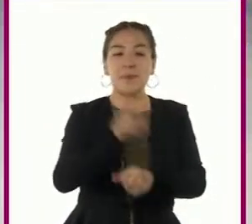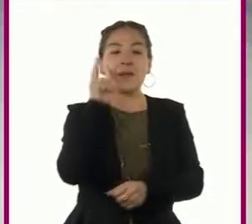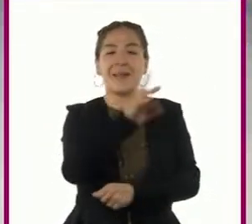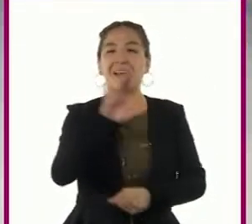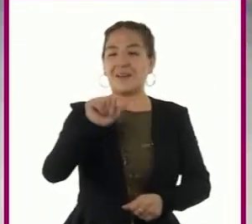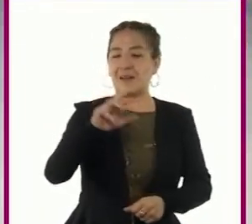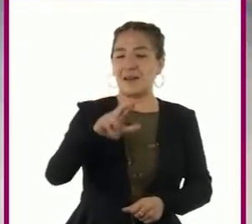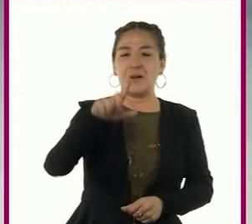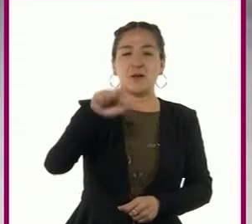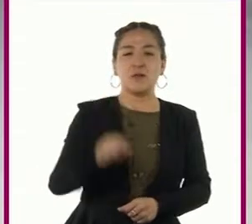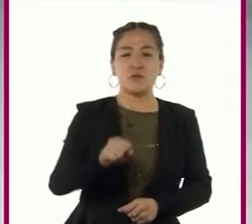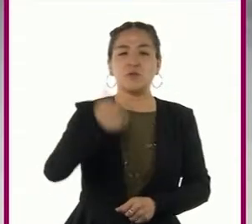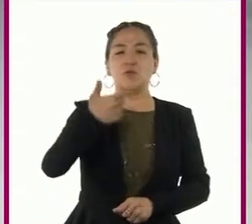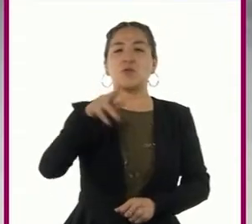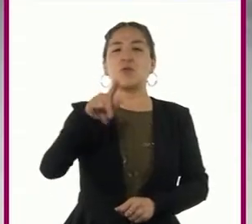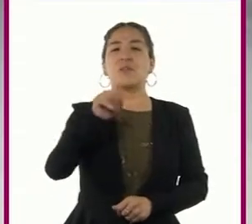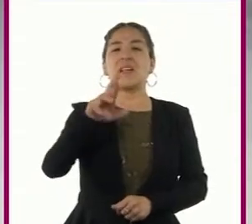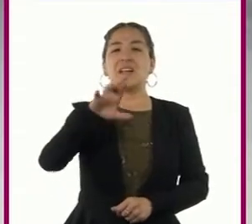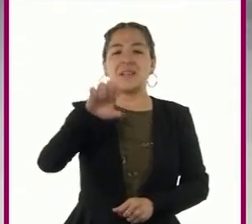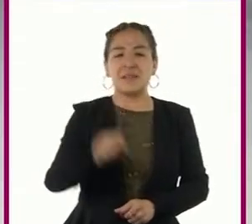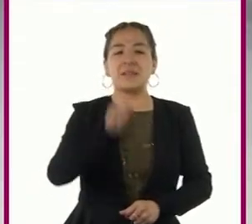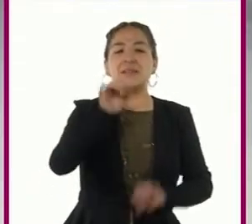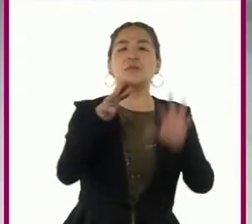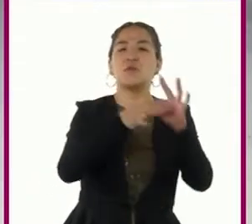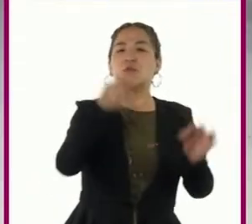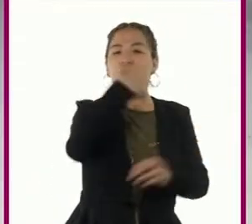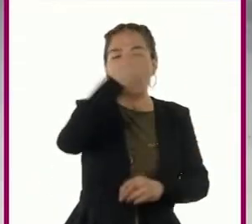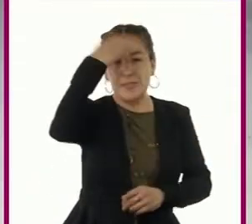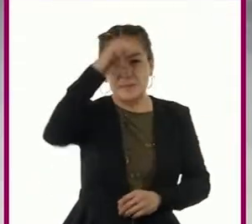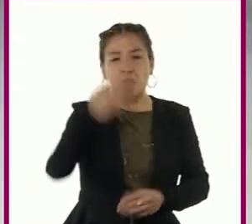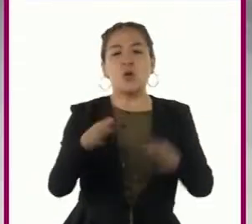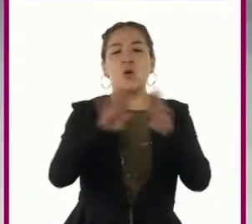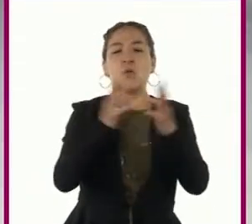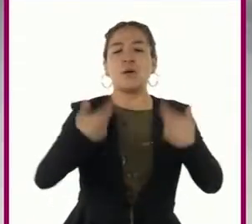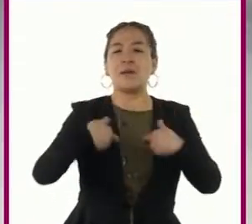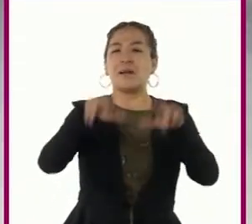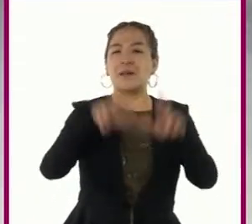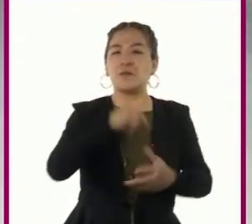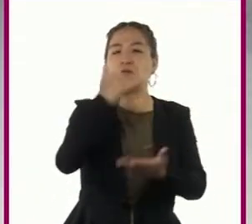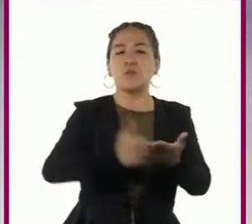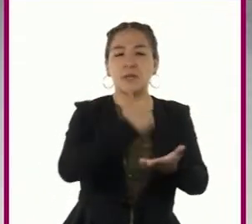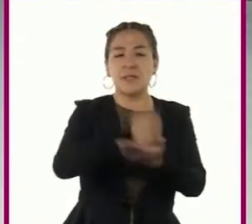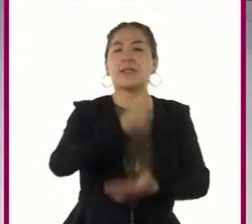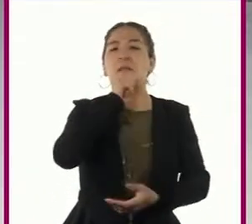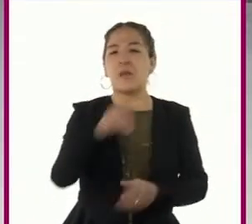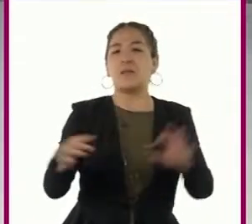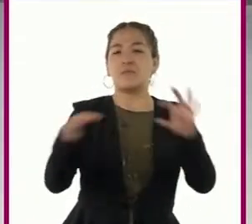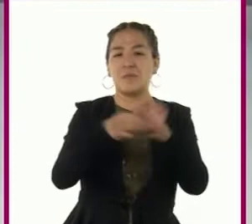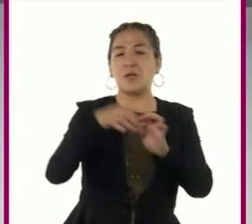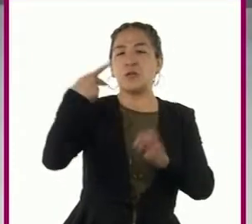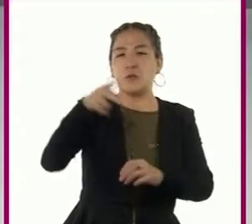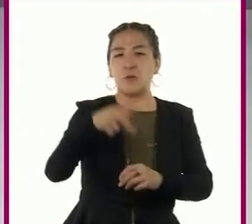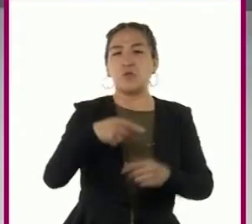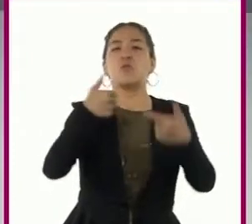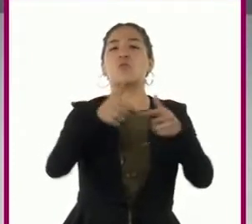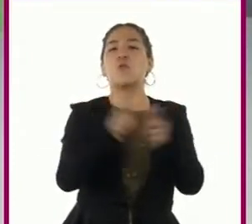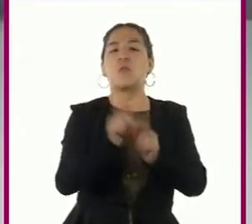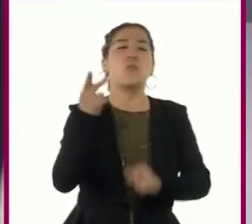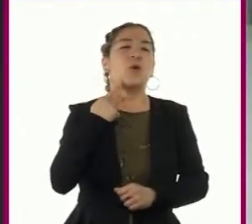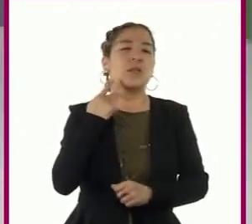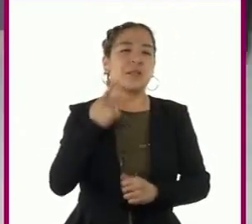Carlos Gutiérrez, quien nos narra su experiencia como representante ciudadano y militante de un partido político.